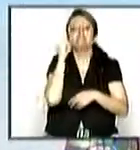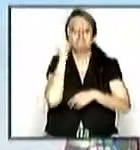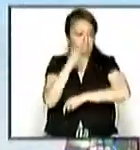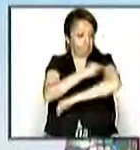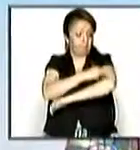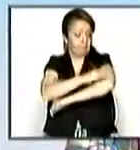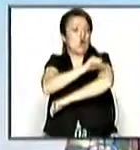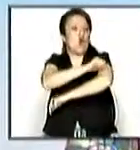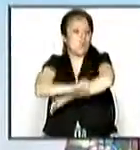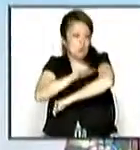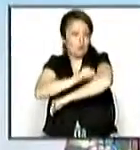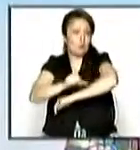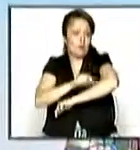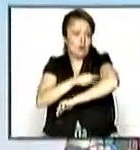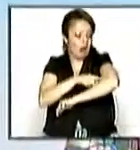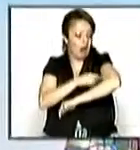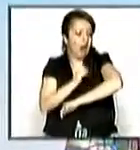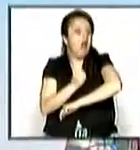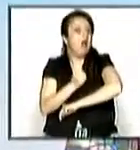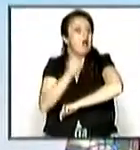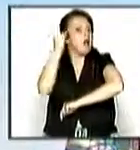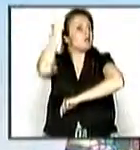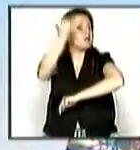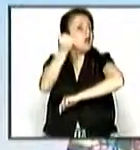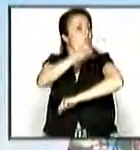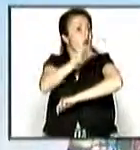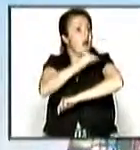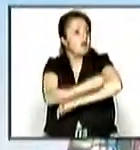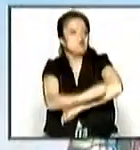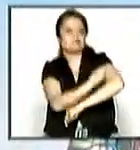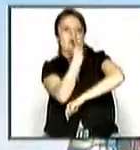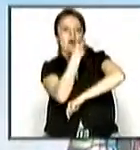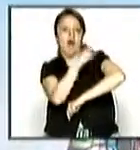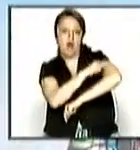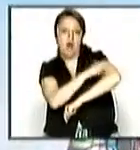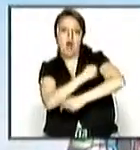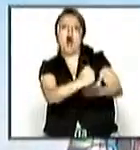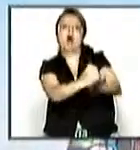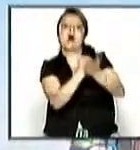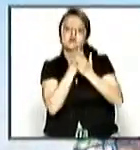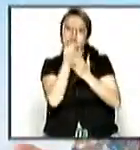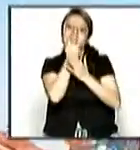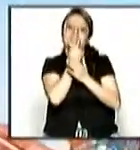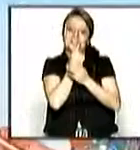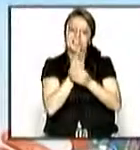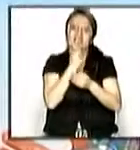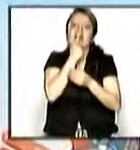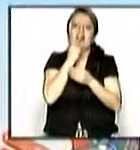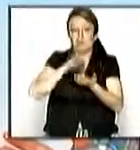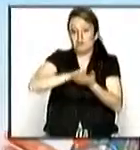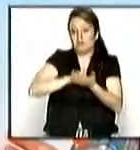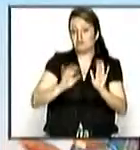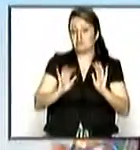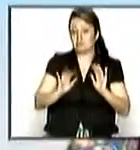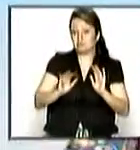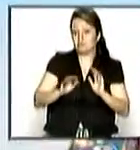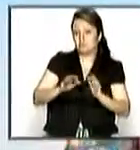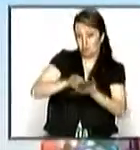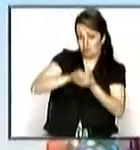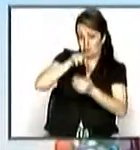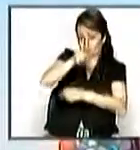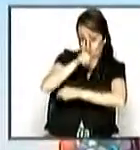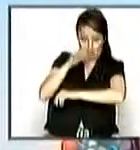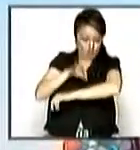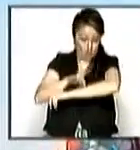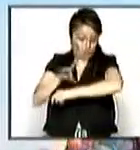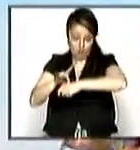que ese odontólogo, ese ortopedista, tuvo en su clínica siempre un odontólogo. Por algo se interesaría en la boca. Yo nunca